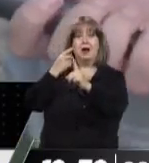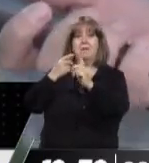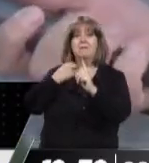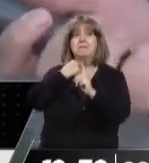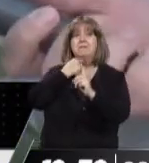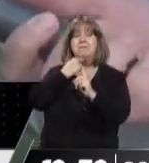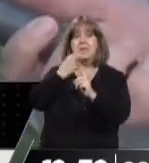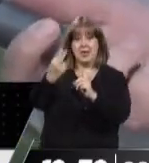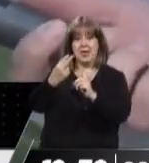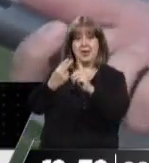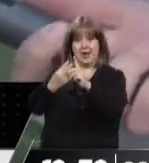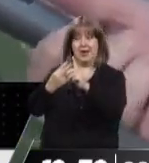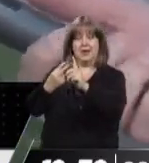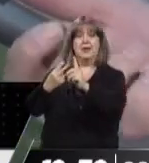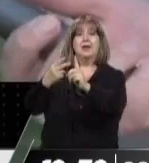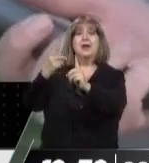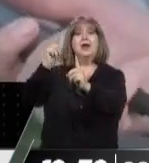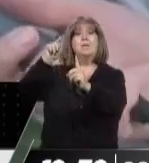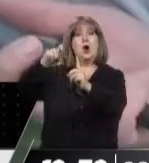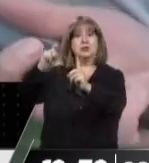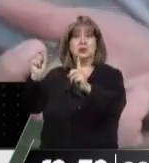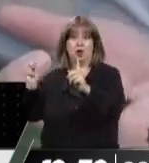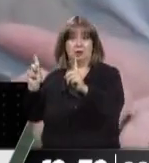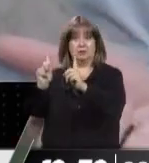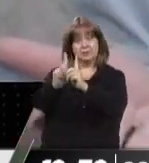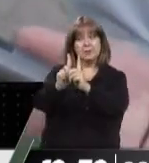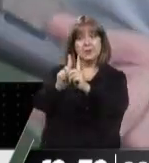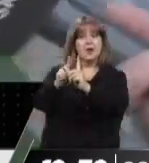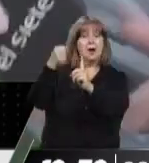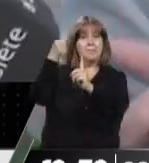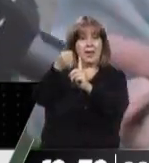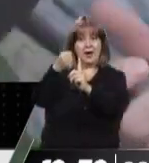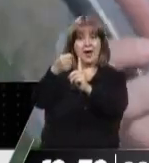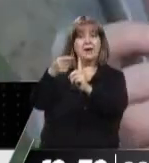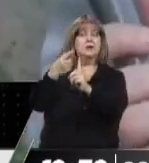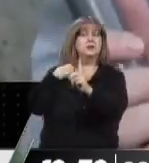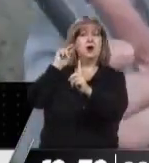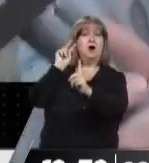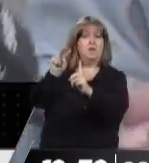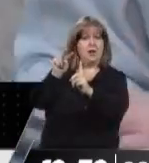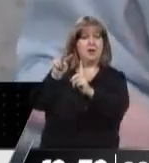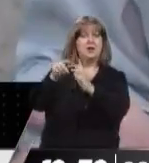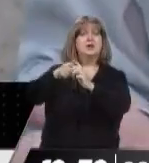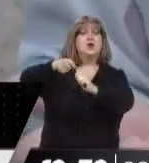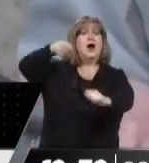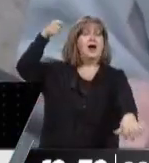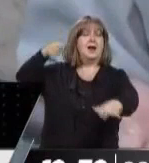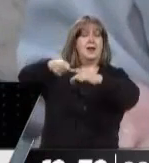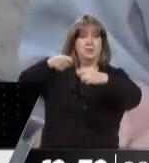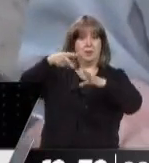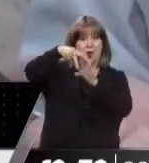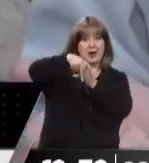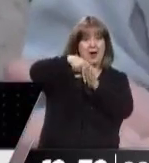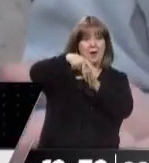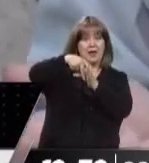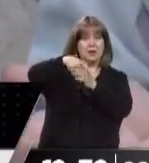bien, con Rubén, que ese. Le da vuelta por la otra esquina. A los rebencasos, la verdad. Con el rebenque.